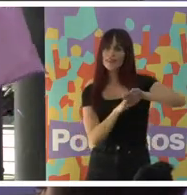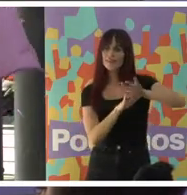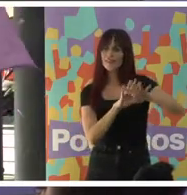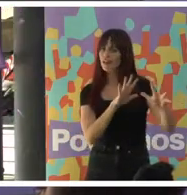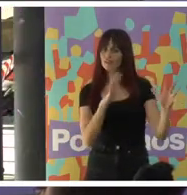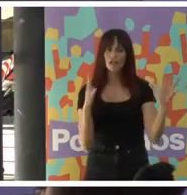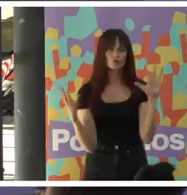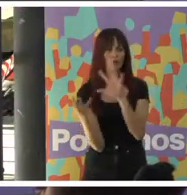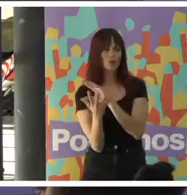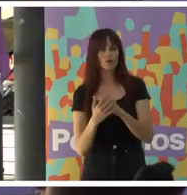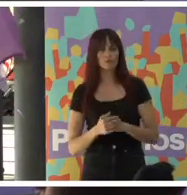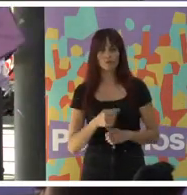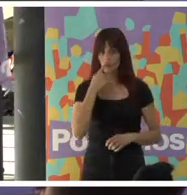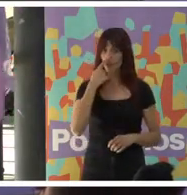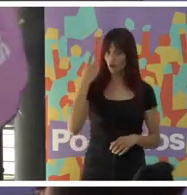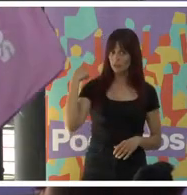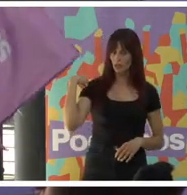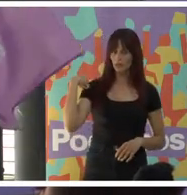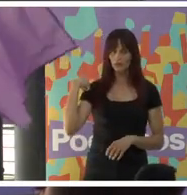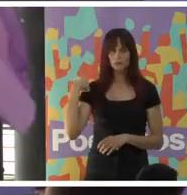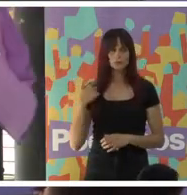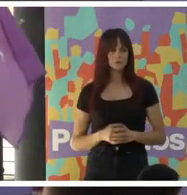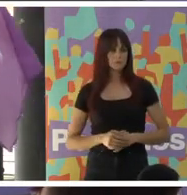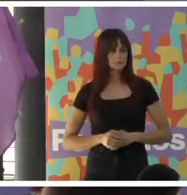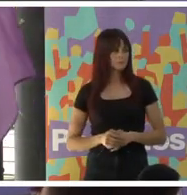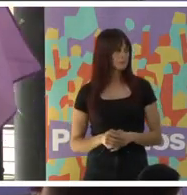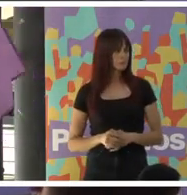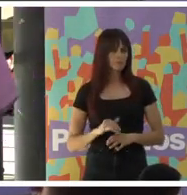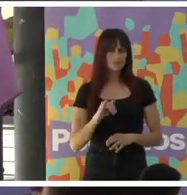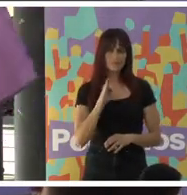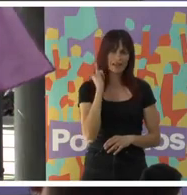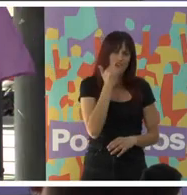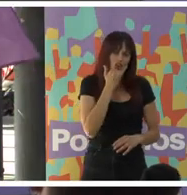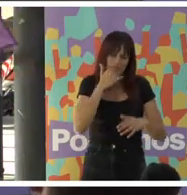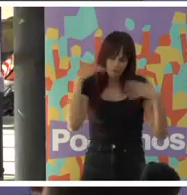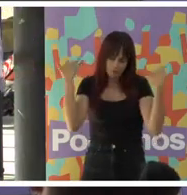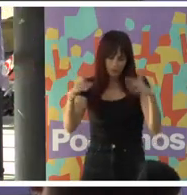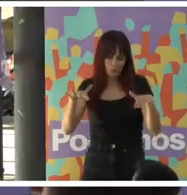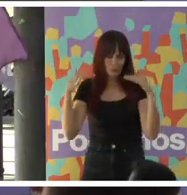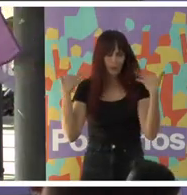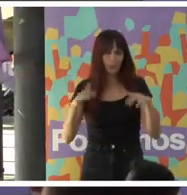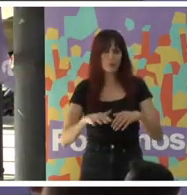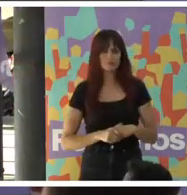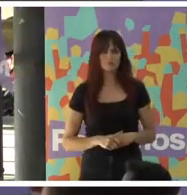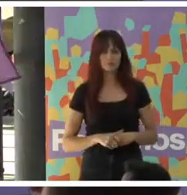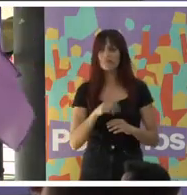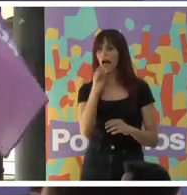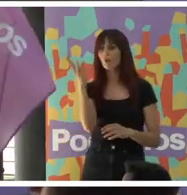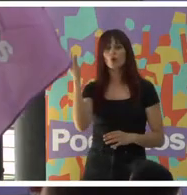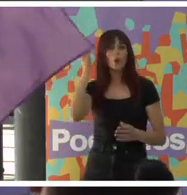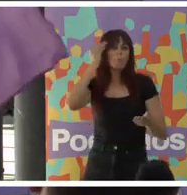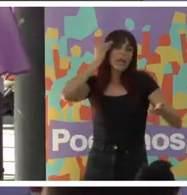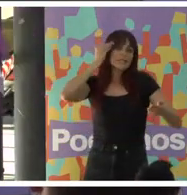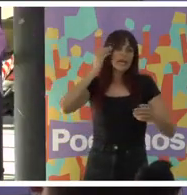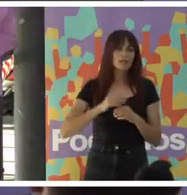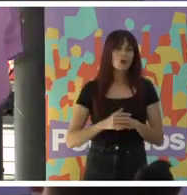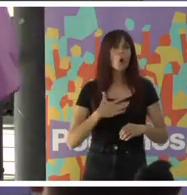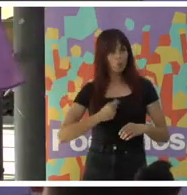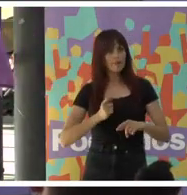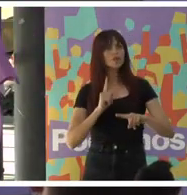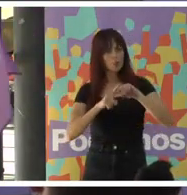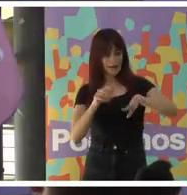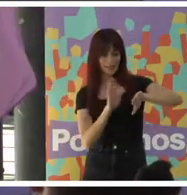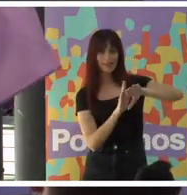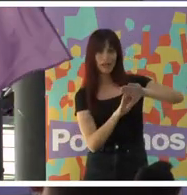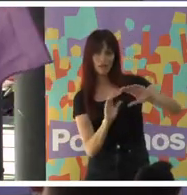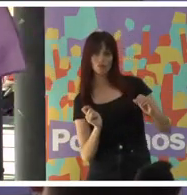transformadora. Hace un año se cometieron errores mayúsculos. Algunos pensaron que se podía sumar y unir a la